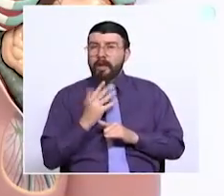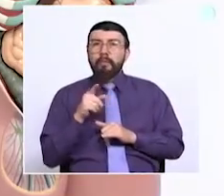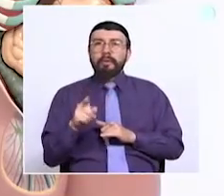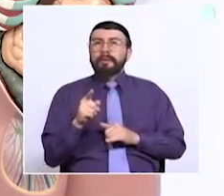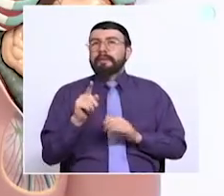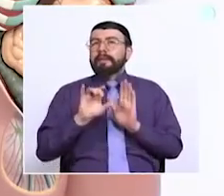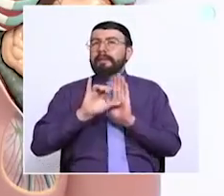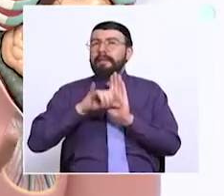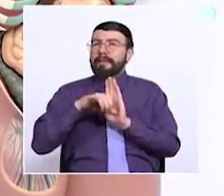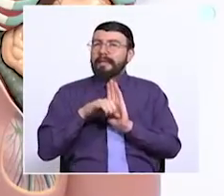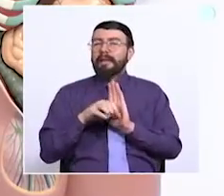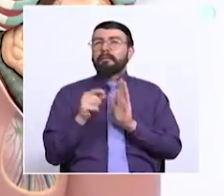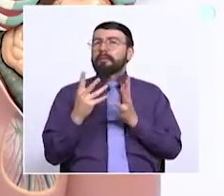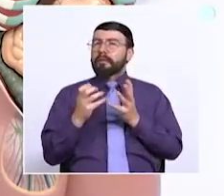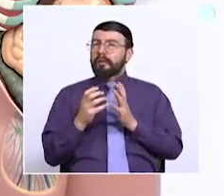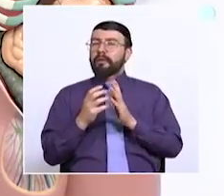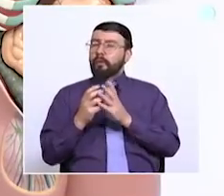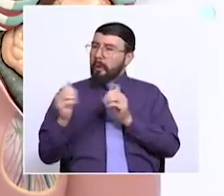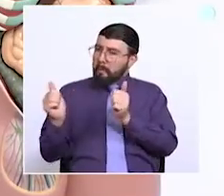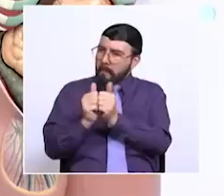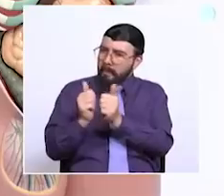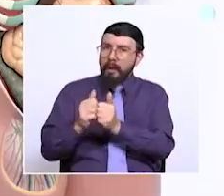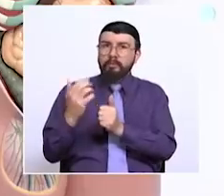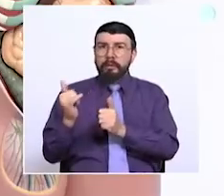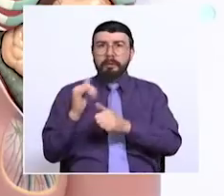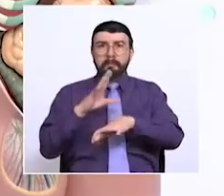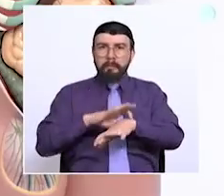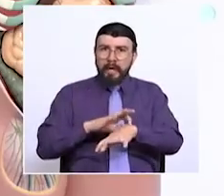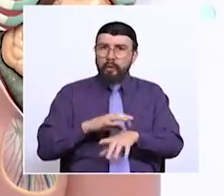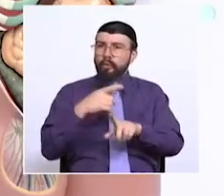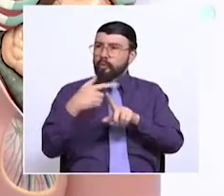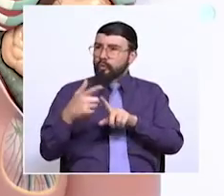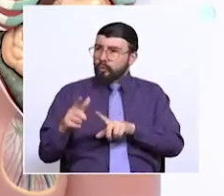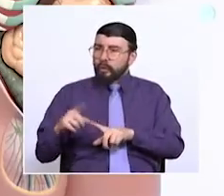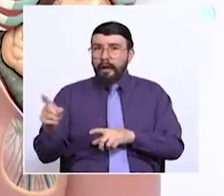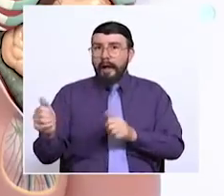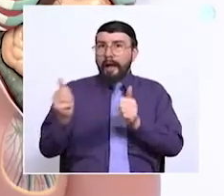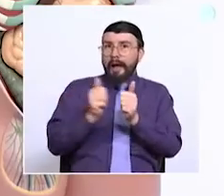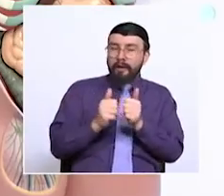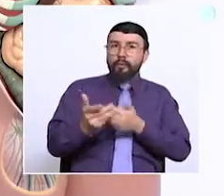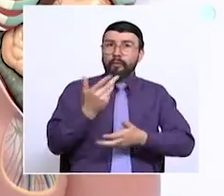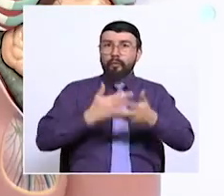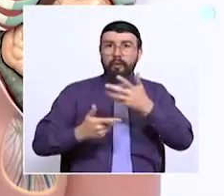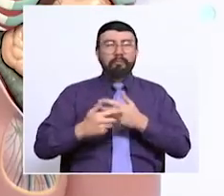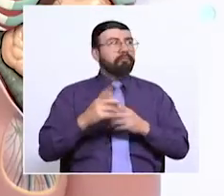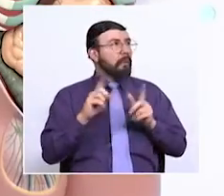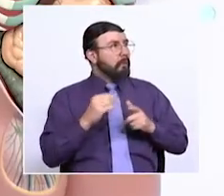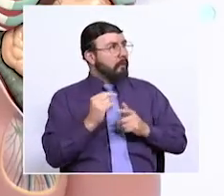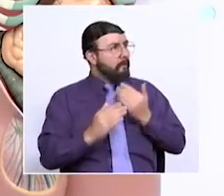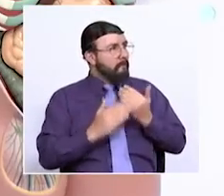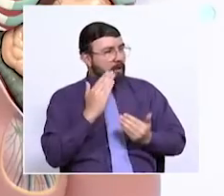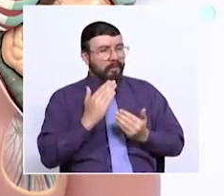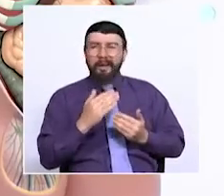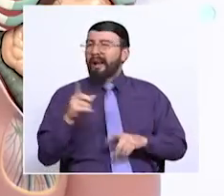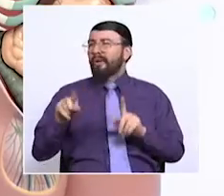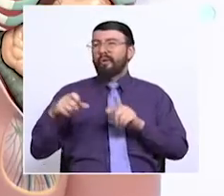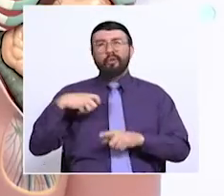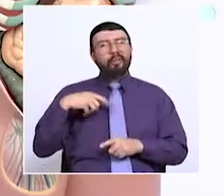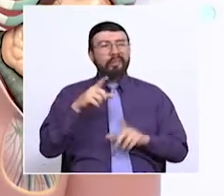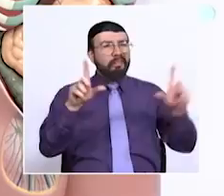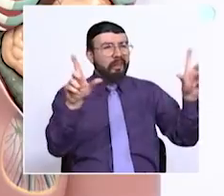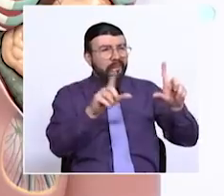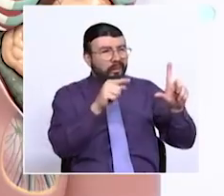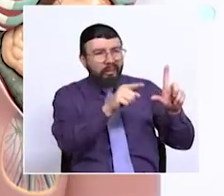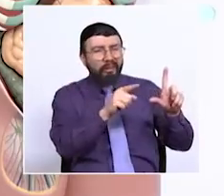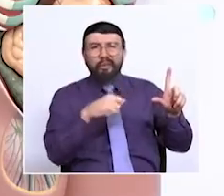medios, para con muchos médicos poder estar con todos ustedes. Y esta gran facilidad que tenemos ahora, que quienes no tengan el televisor a la mano, en